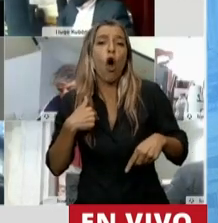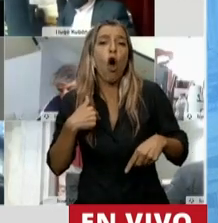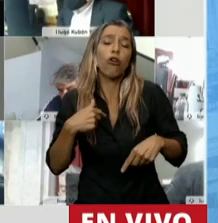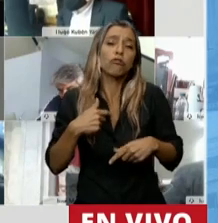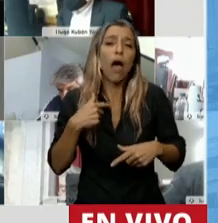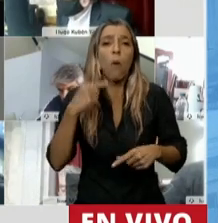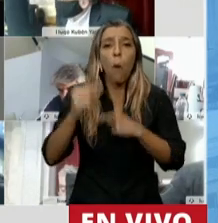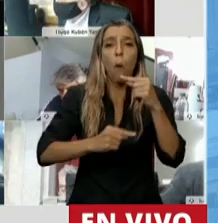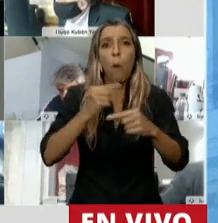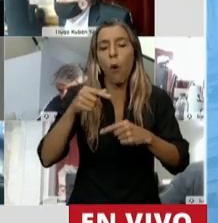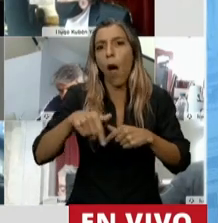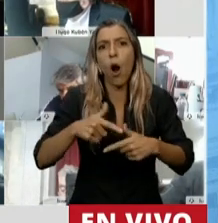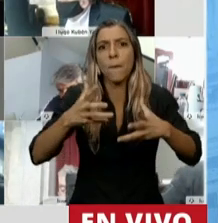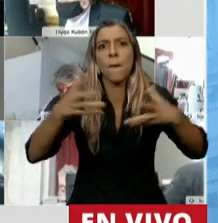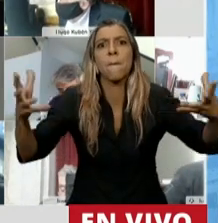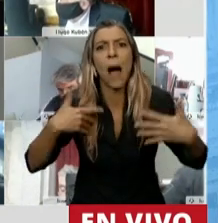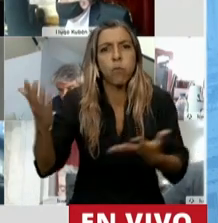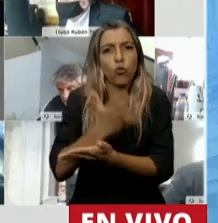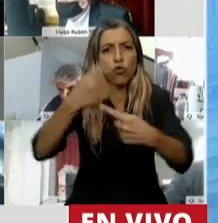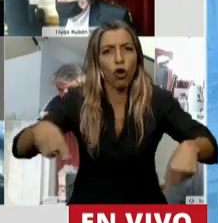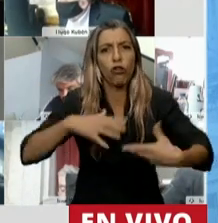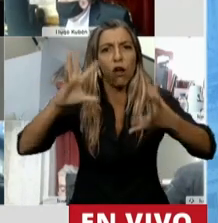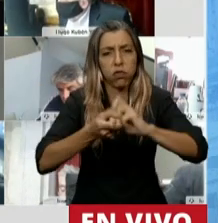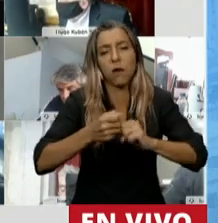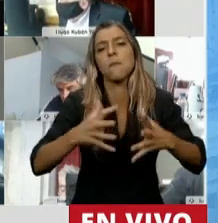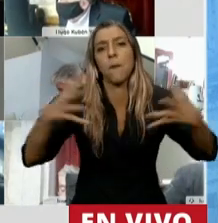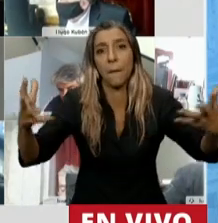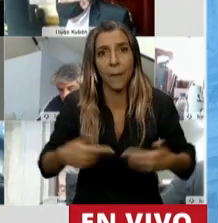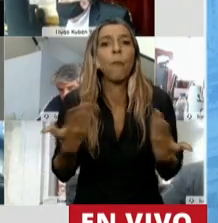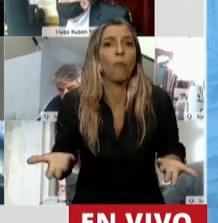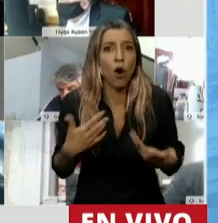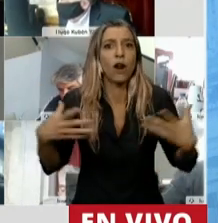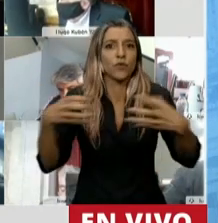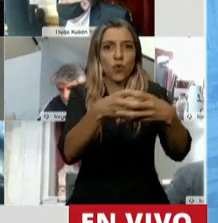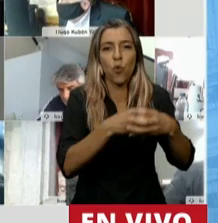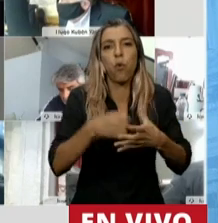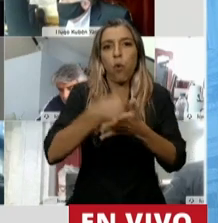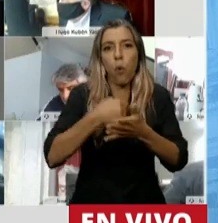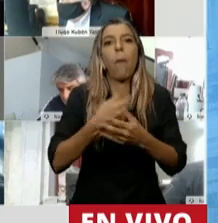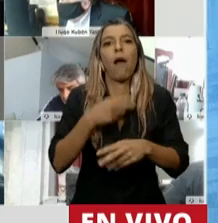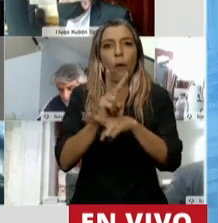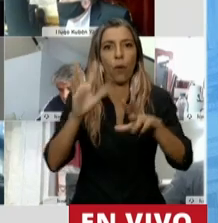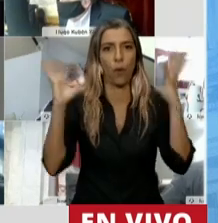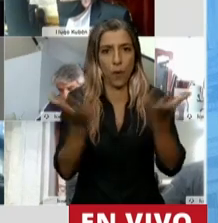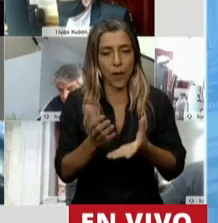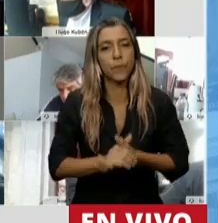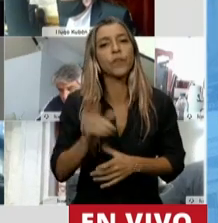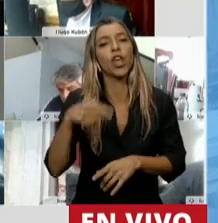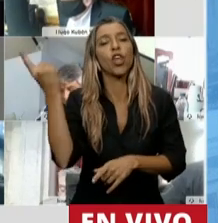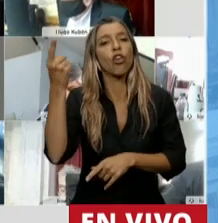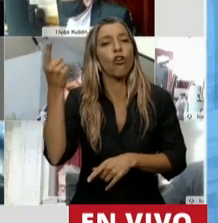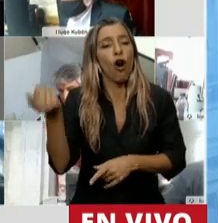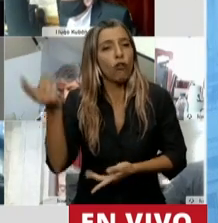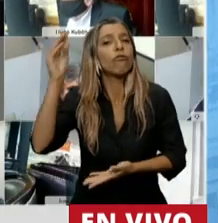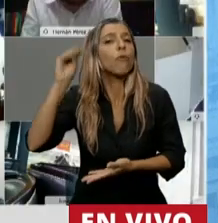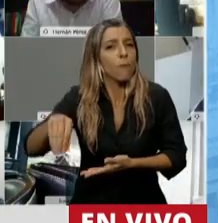que genera que haya más militancia ambiental y se preocupe más por estos temas. Permítame también poner el otro elemento que me parece que hay que incorporar a este debate y que es